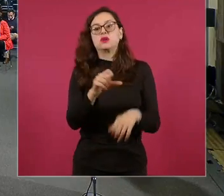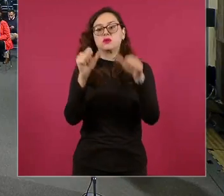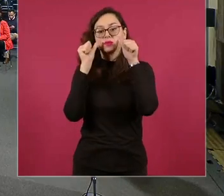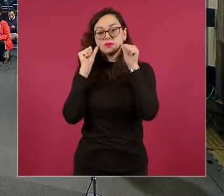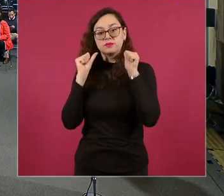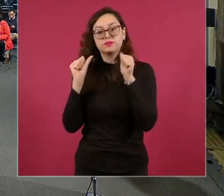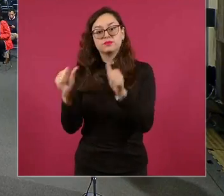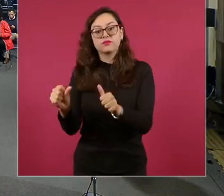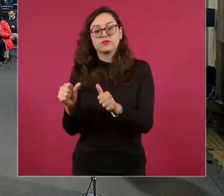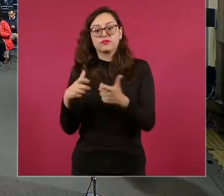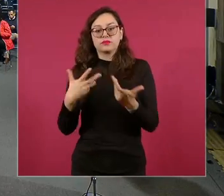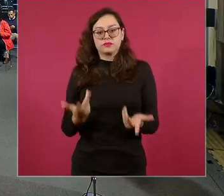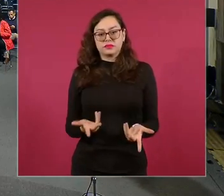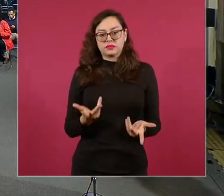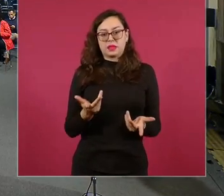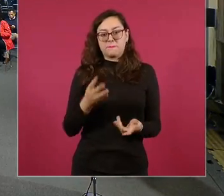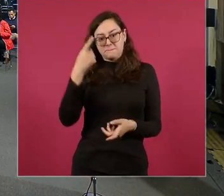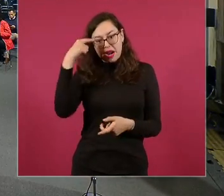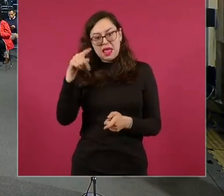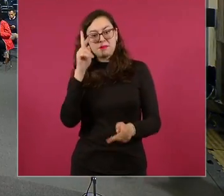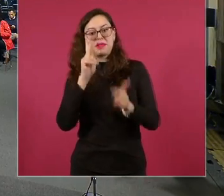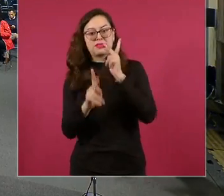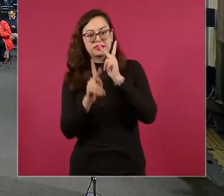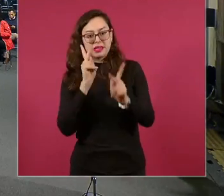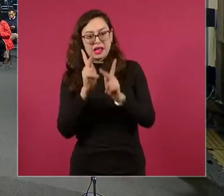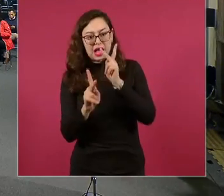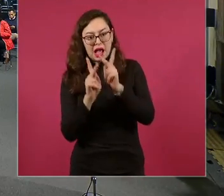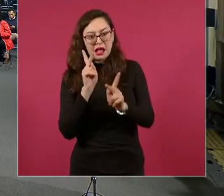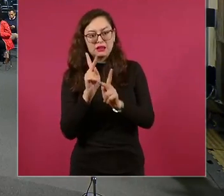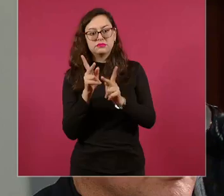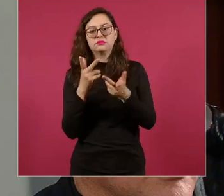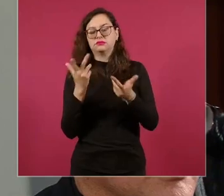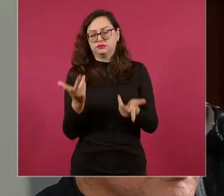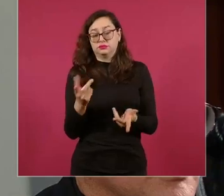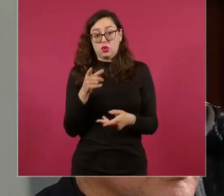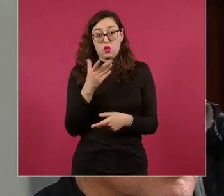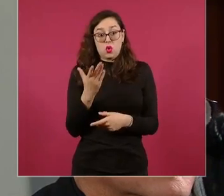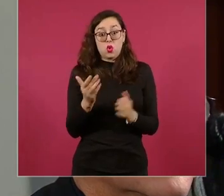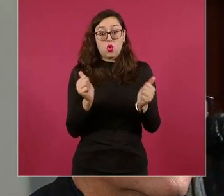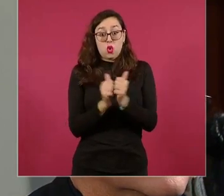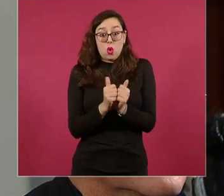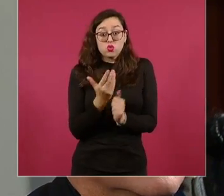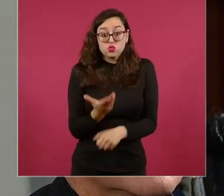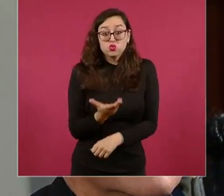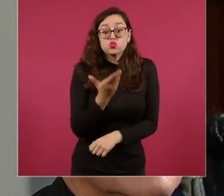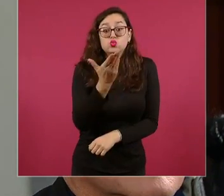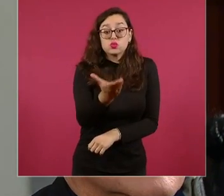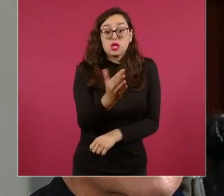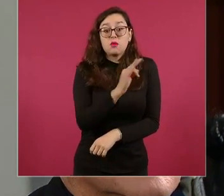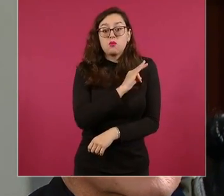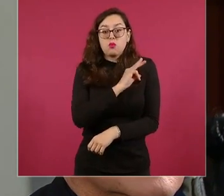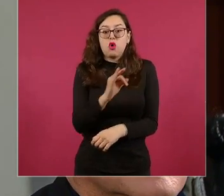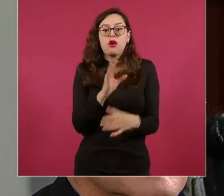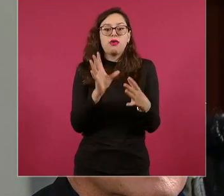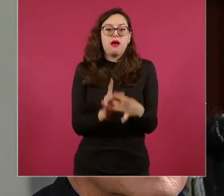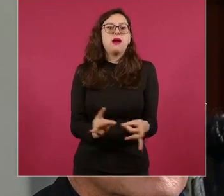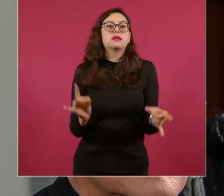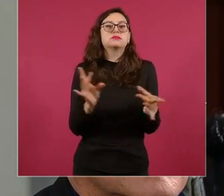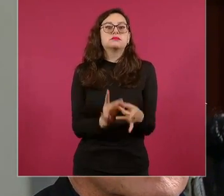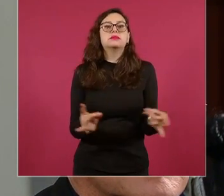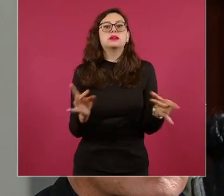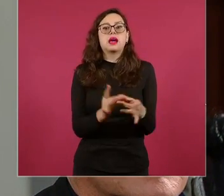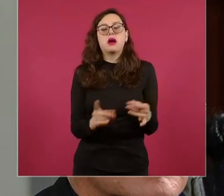si les brinda un breve espacio para que de propia voz le den los pormenores de la problemática